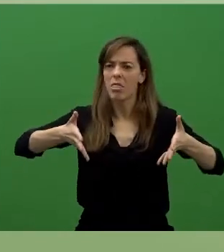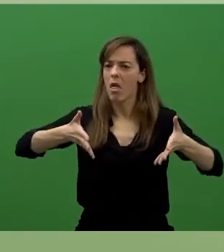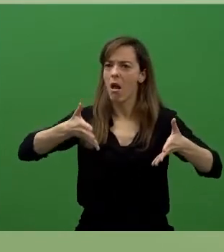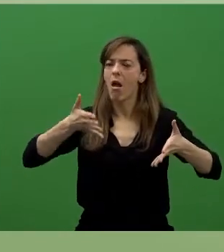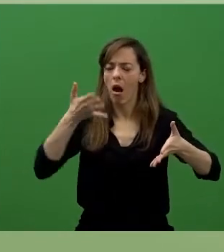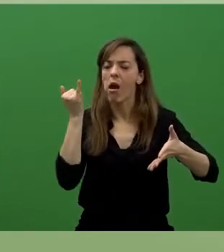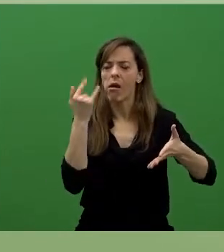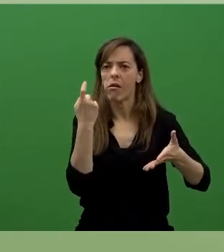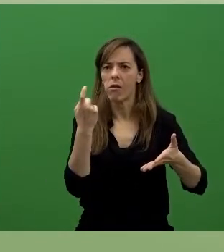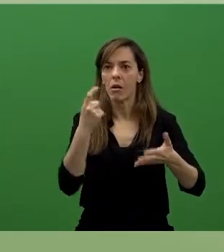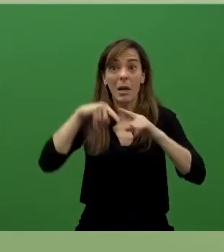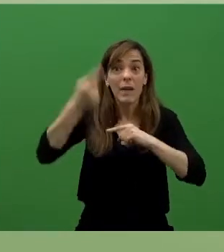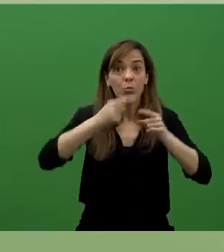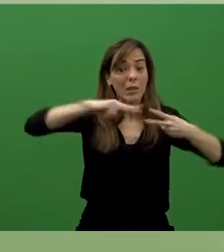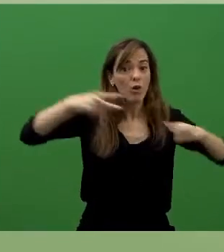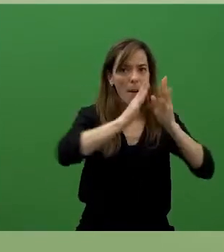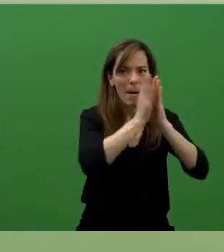poder analizarlos.